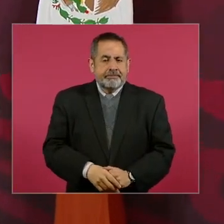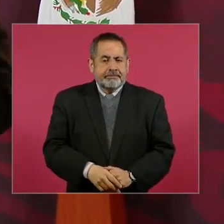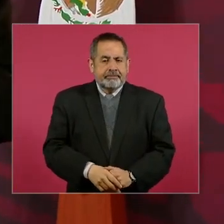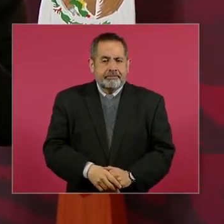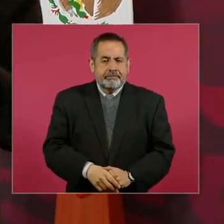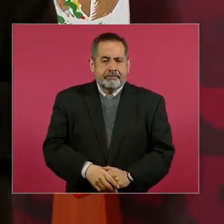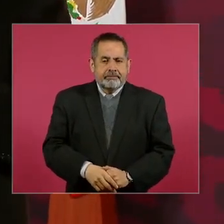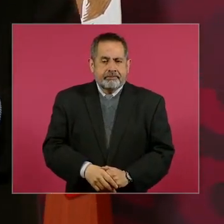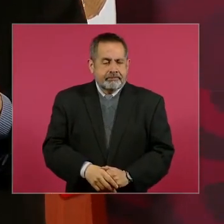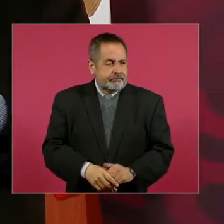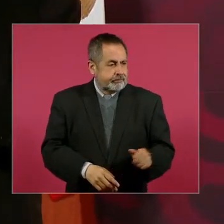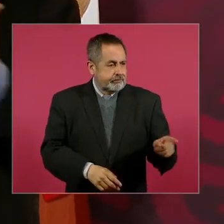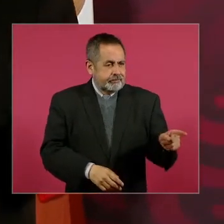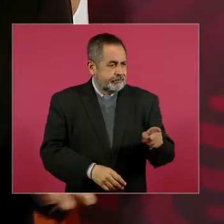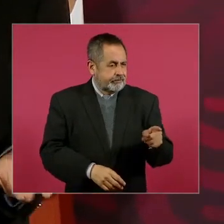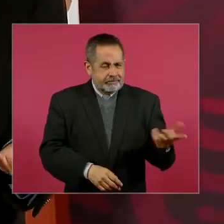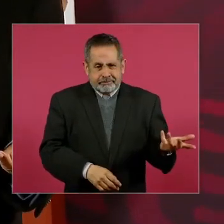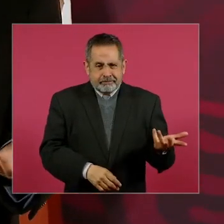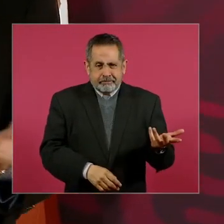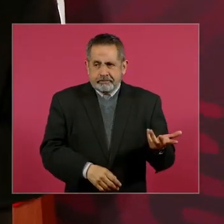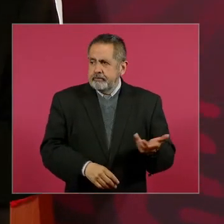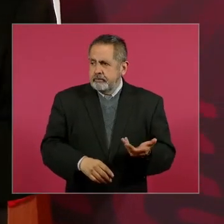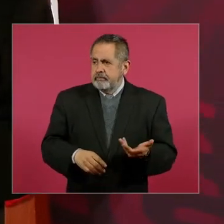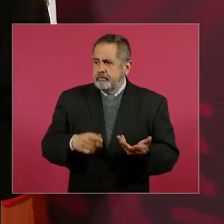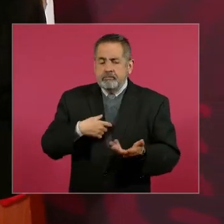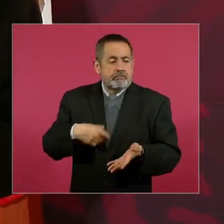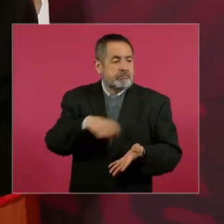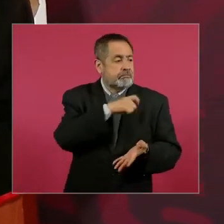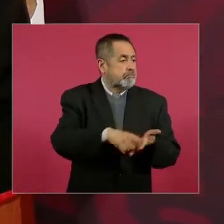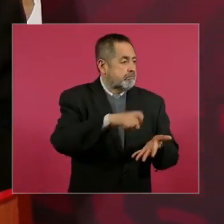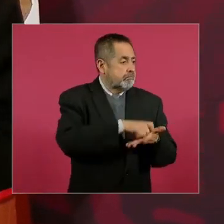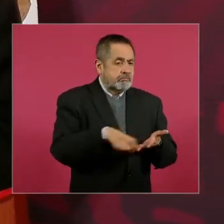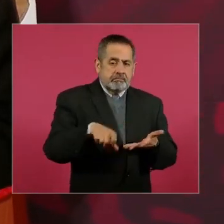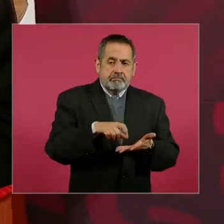A vender medicamentos y a distribuir medicamentos.